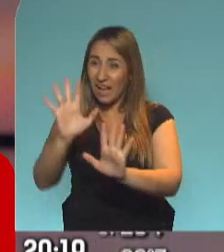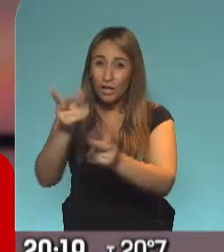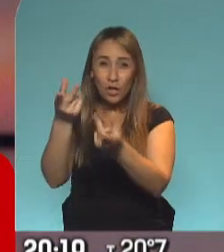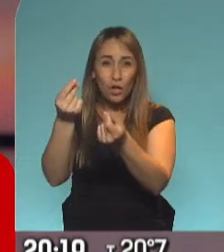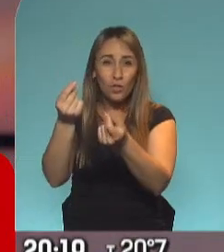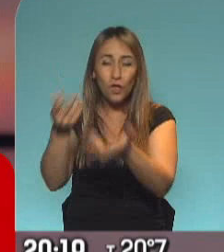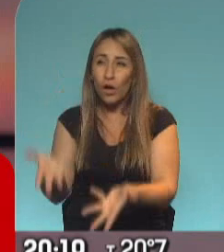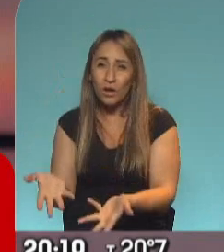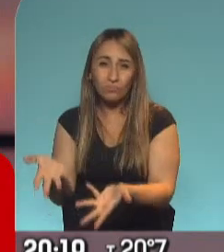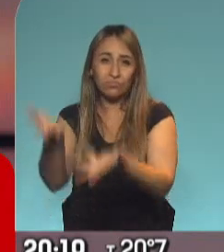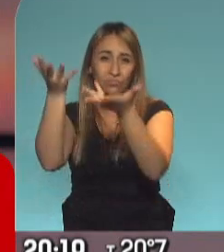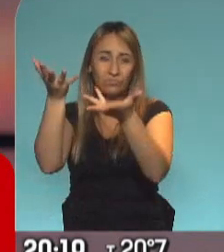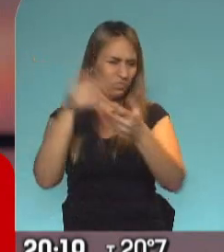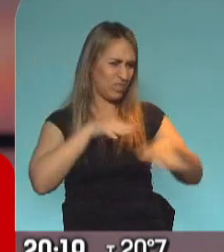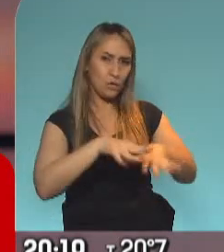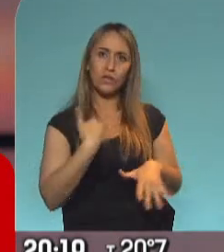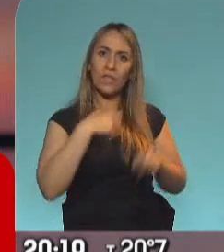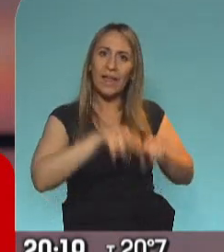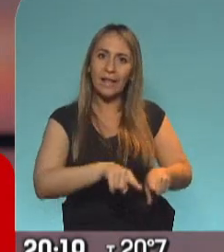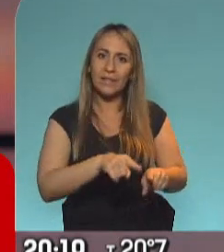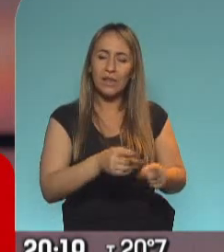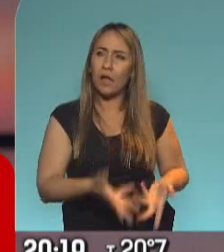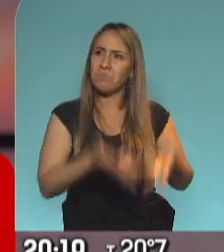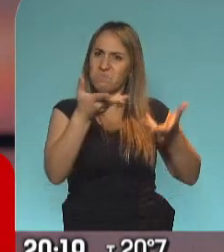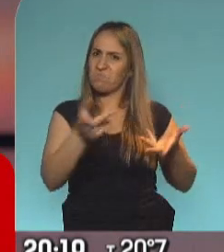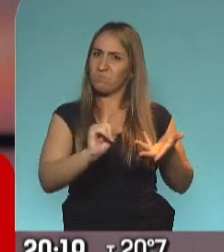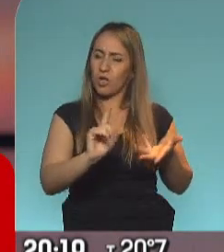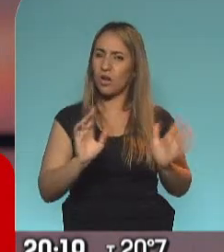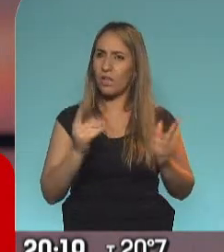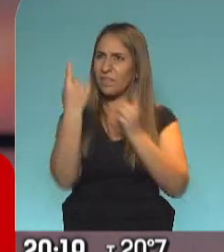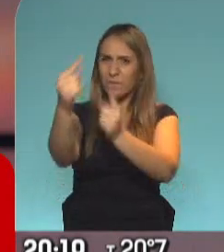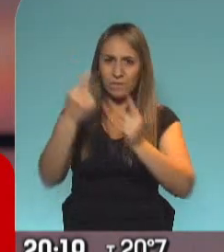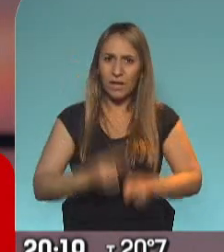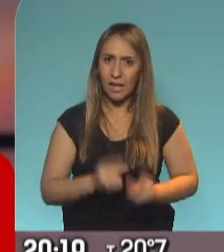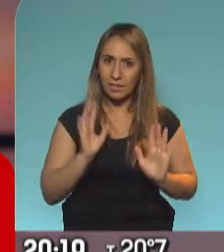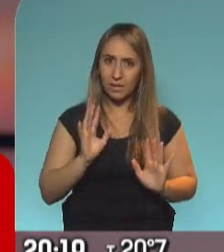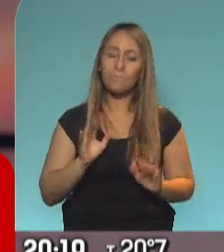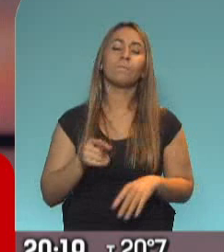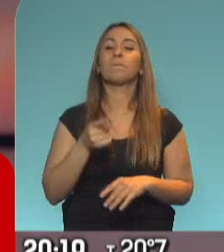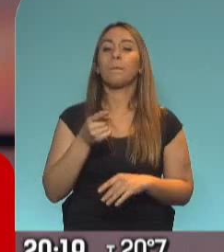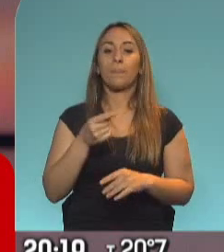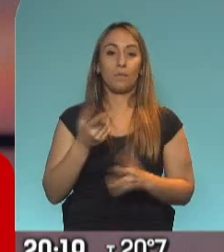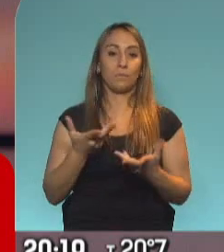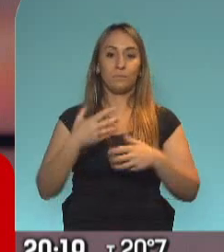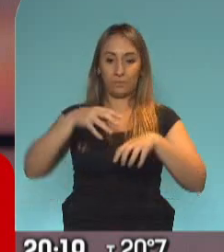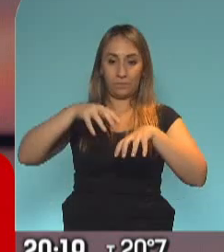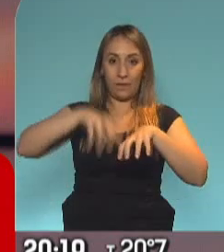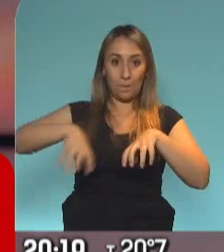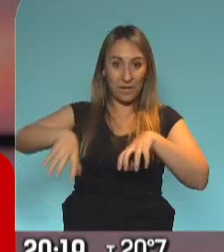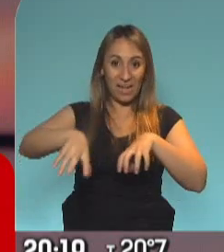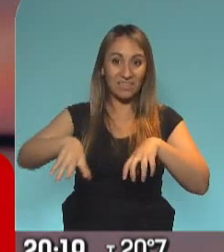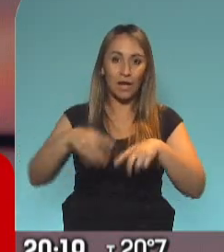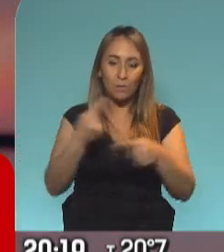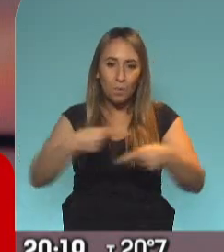datos macroeconómicos de la Argentina y que uno, a ver, no uno, ¿no?, pero digamos uno como proveedor, tiene que fijarse sí o sí